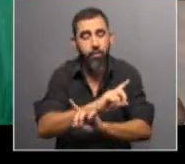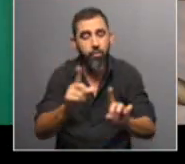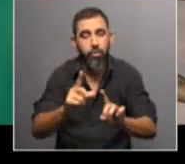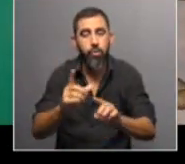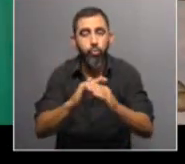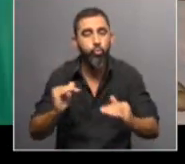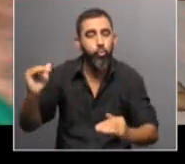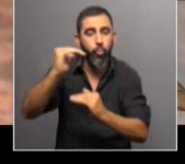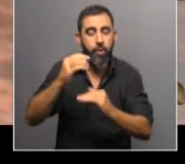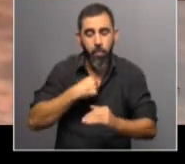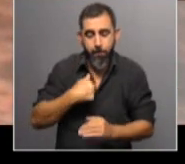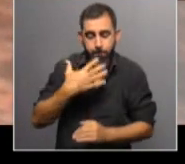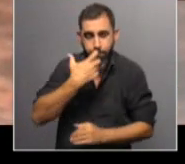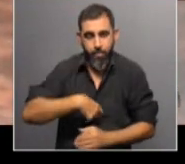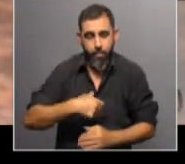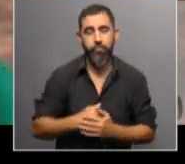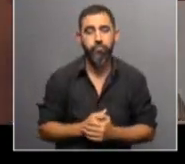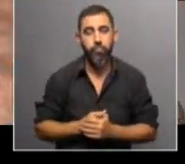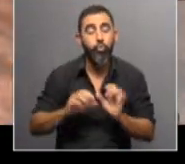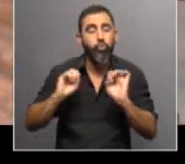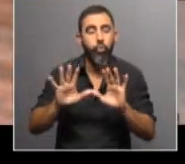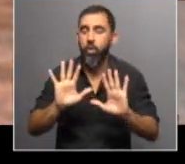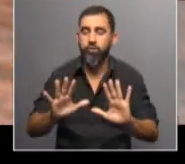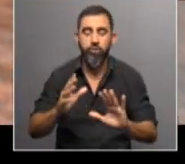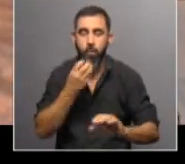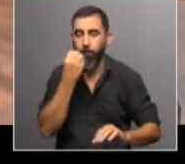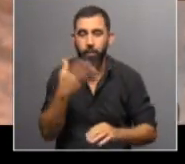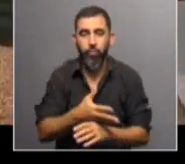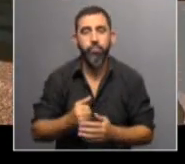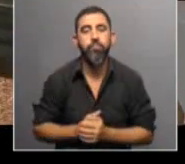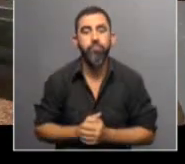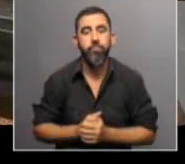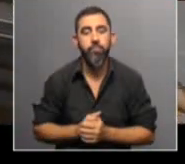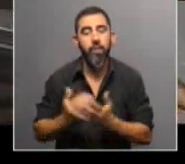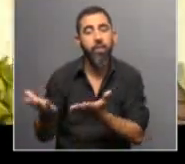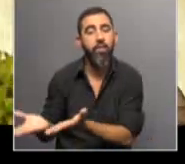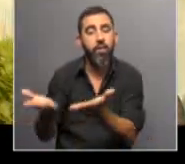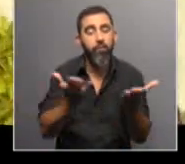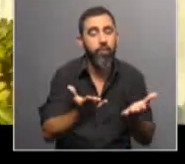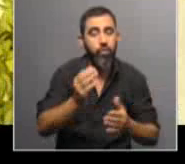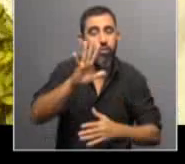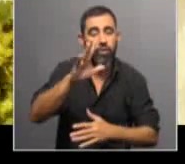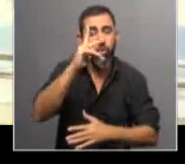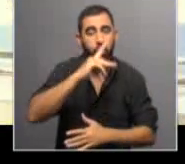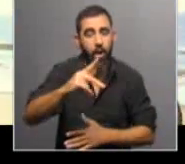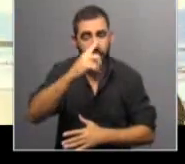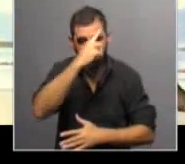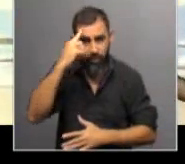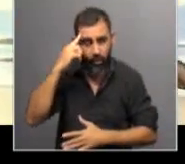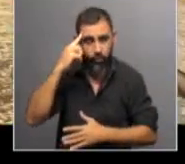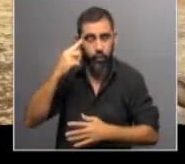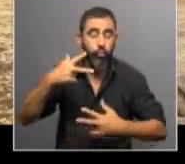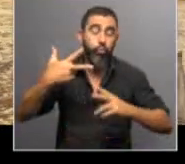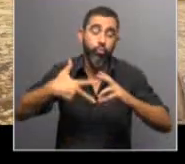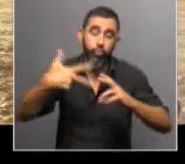es superarse a uno mismo. Solo eso. Te invitamos a la Down 5K en una edición virtual